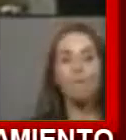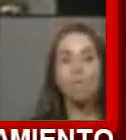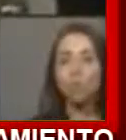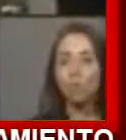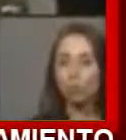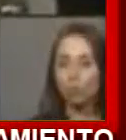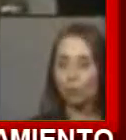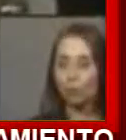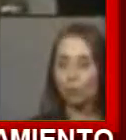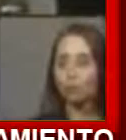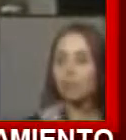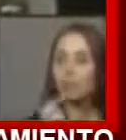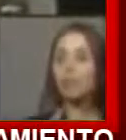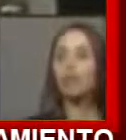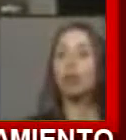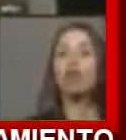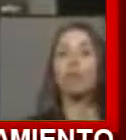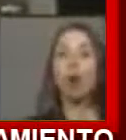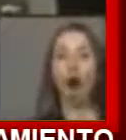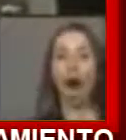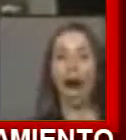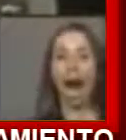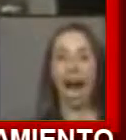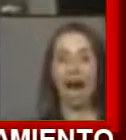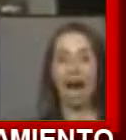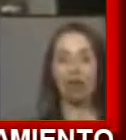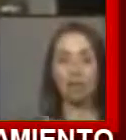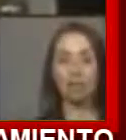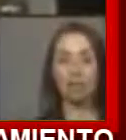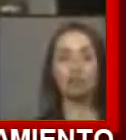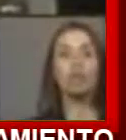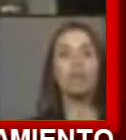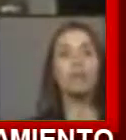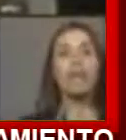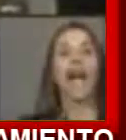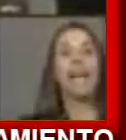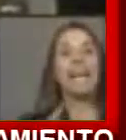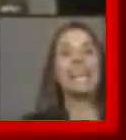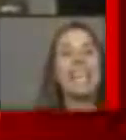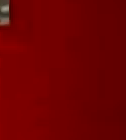Diputado Sandoval interviene en la Cámara por endeudamiento de adultos mayores.